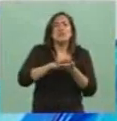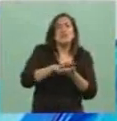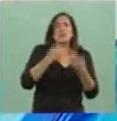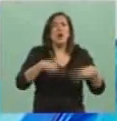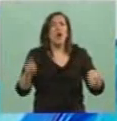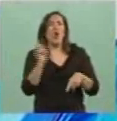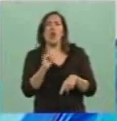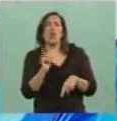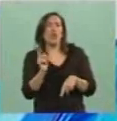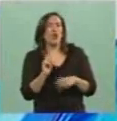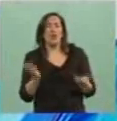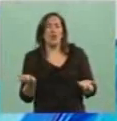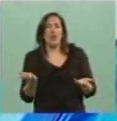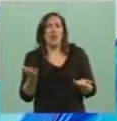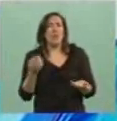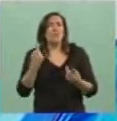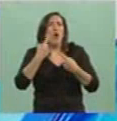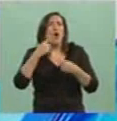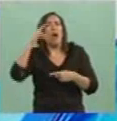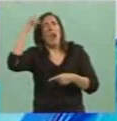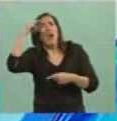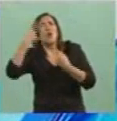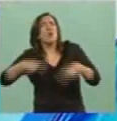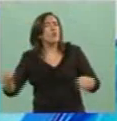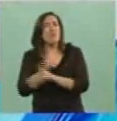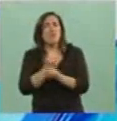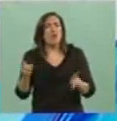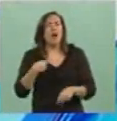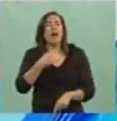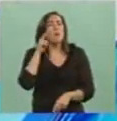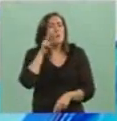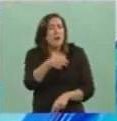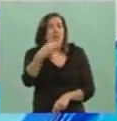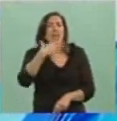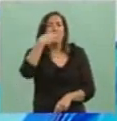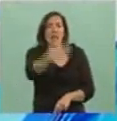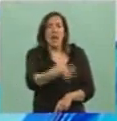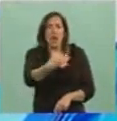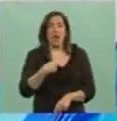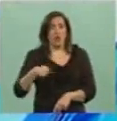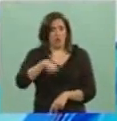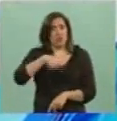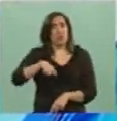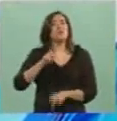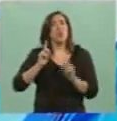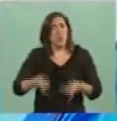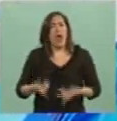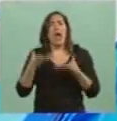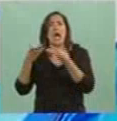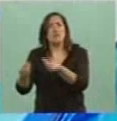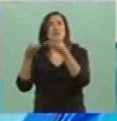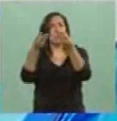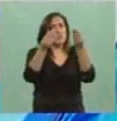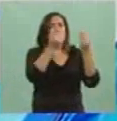de novelas, de cosas que no existen en realidad. Yo quiero decirles que nosotros vamos a seguir ayudando a todas y